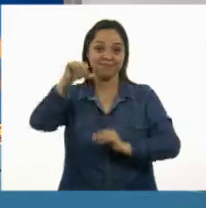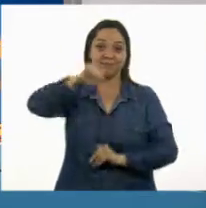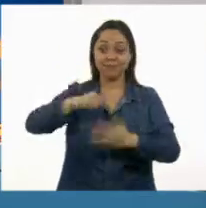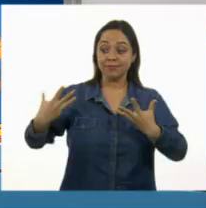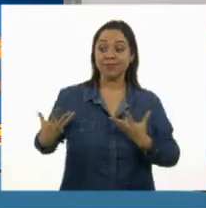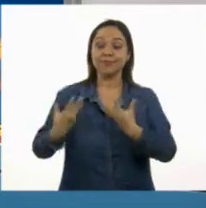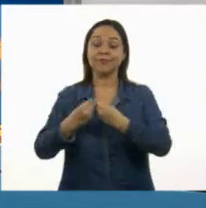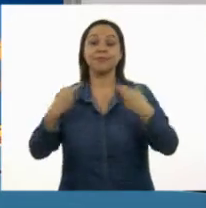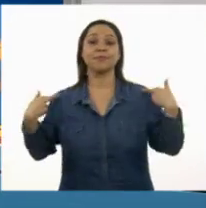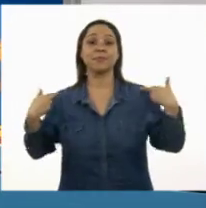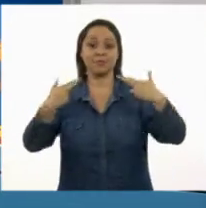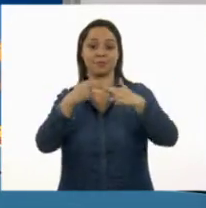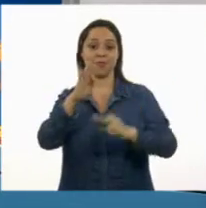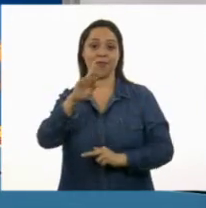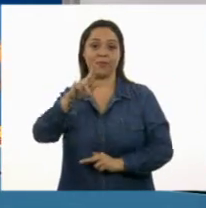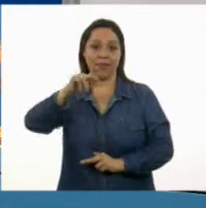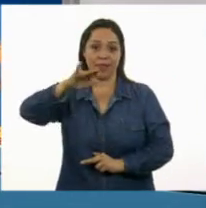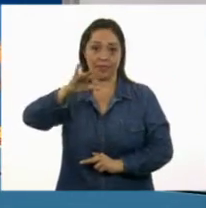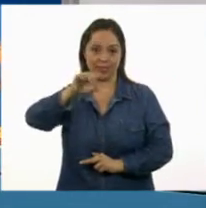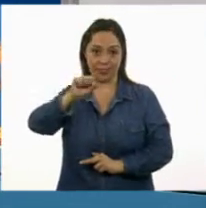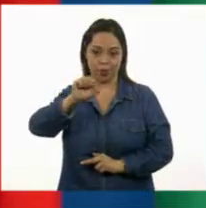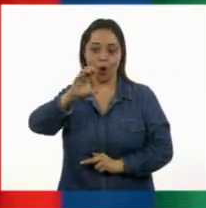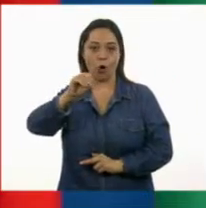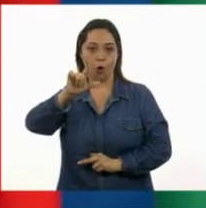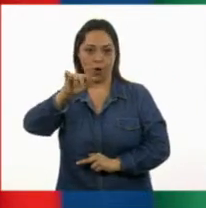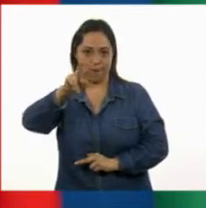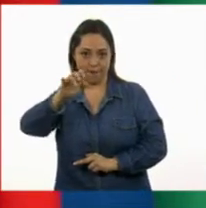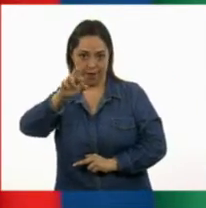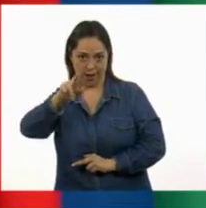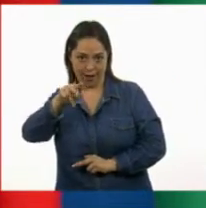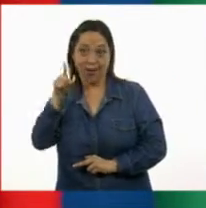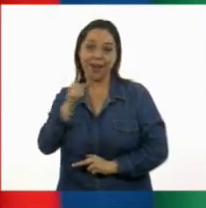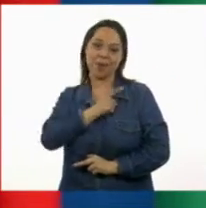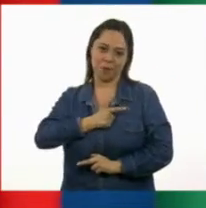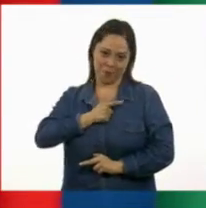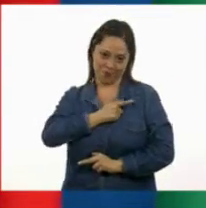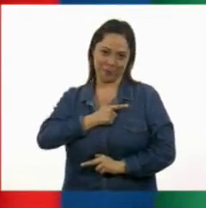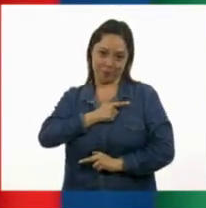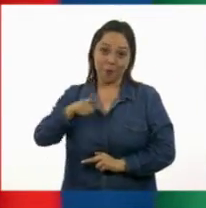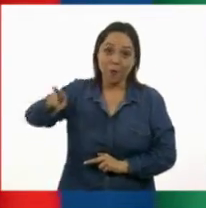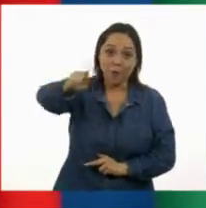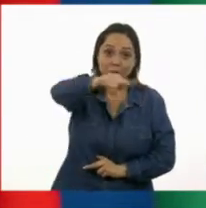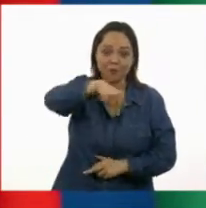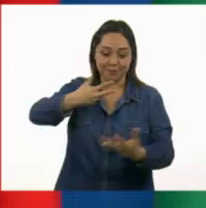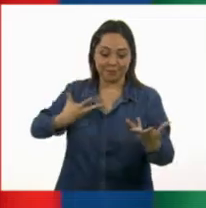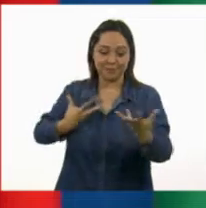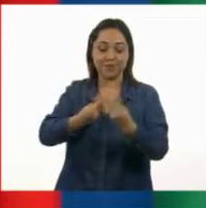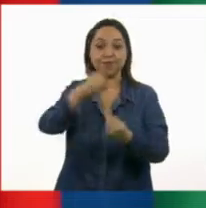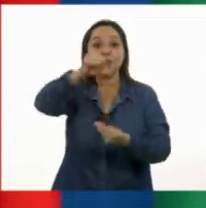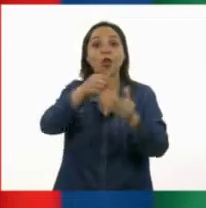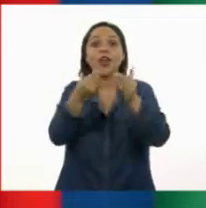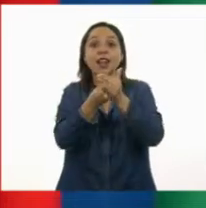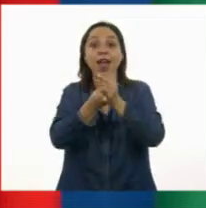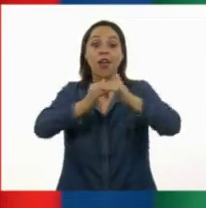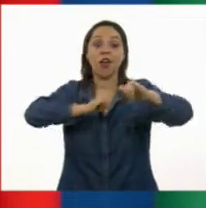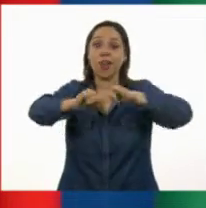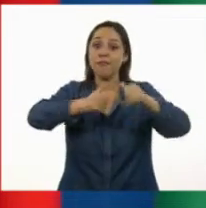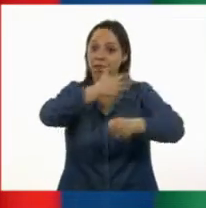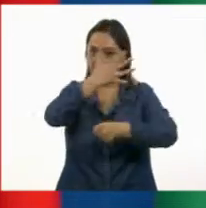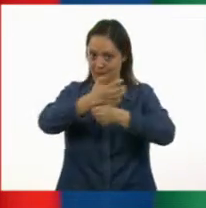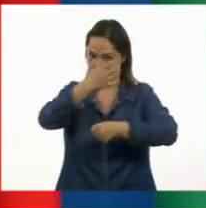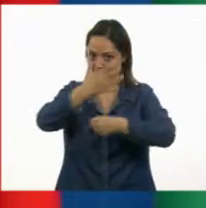el profesor Francisco Olivares Sánchez y vamos a tener el gusto de estar con ustedes en esta clase de geografía de quinto